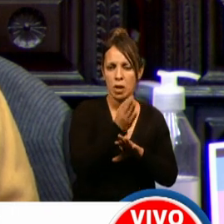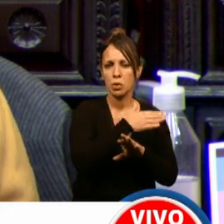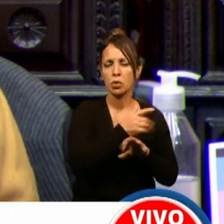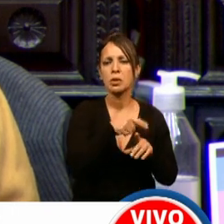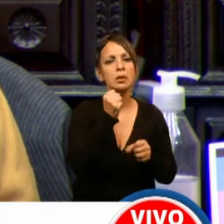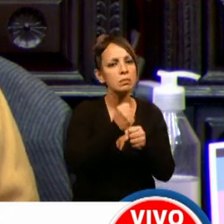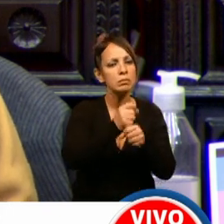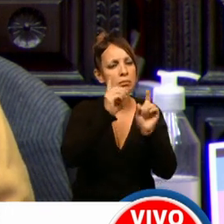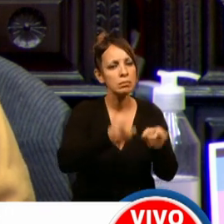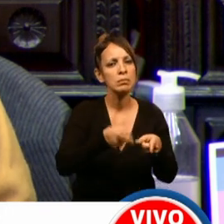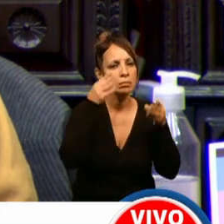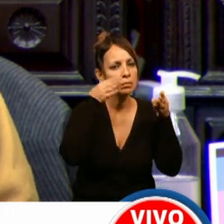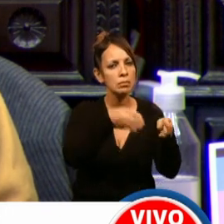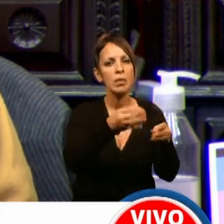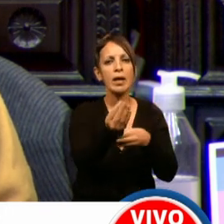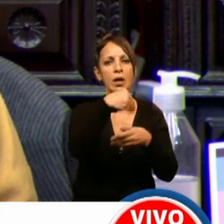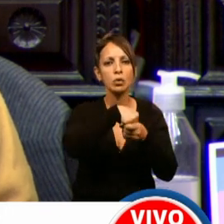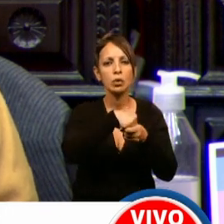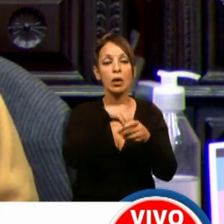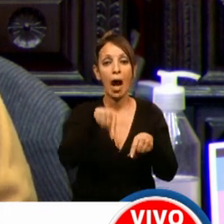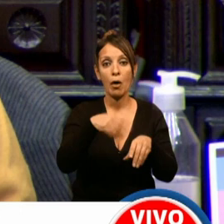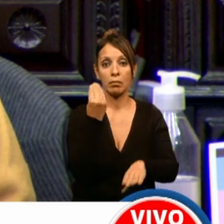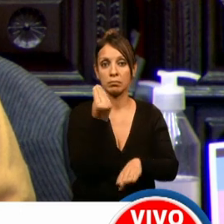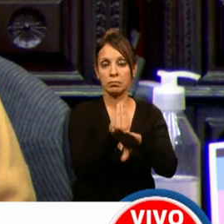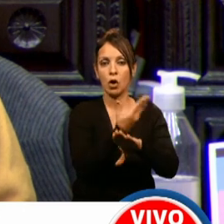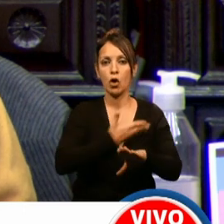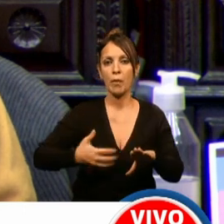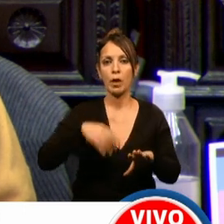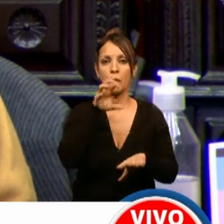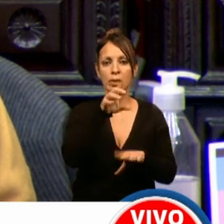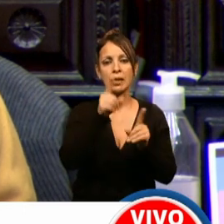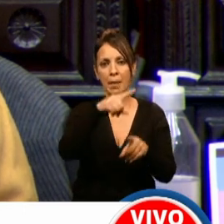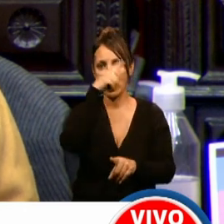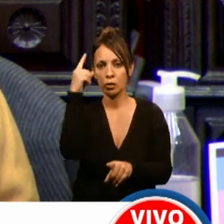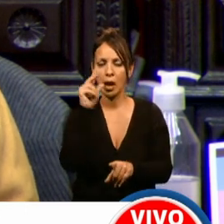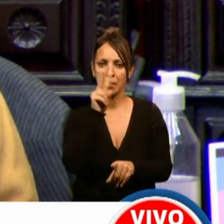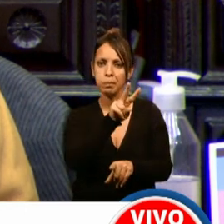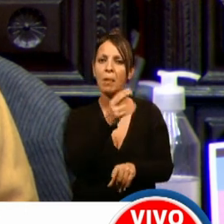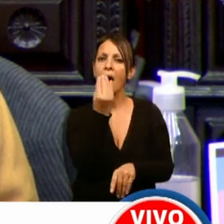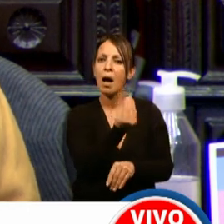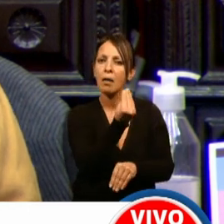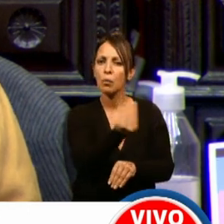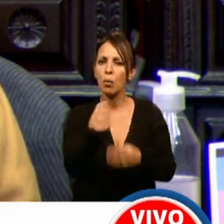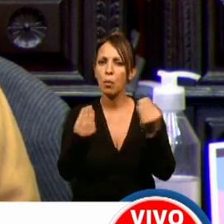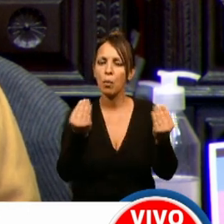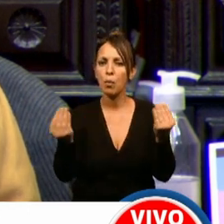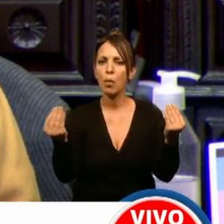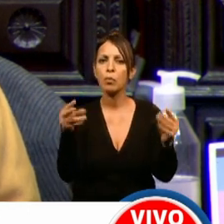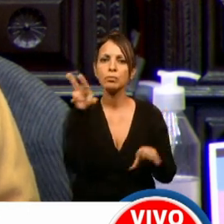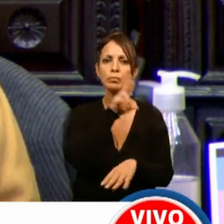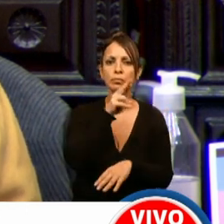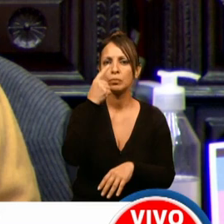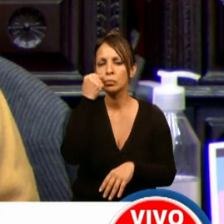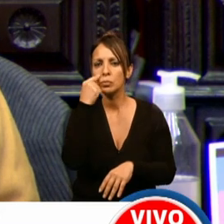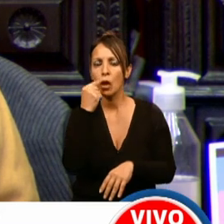muchísimo por esa inclusión y actualmente en el gobierno provincial así como el nacional podemos ver funcionarios y funcionarias públicas